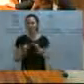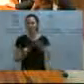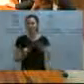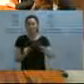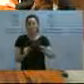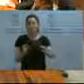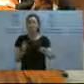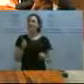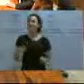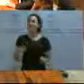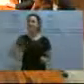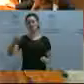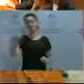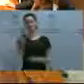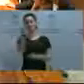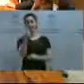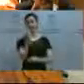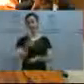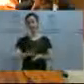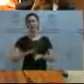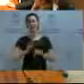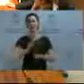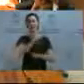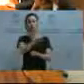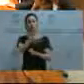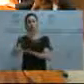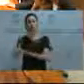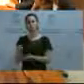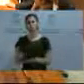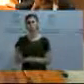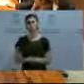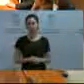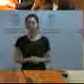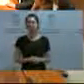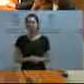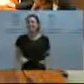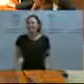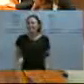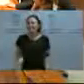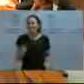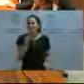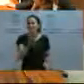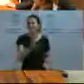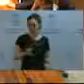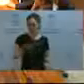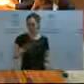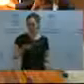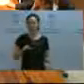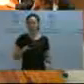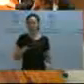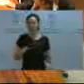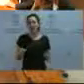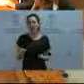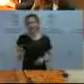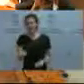los derechos y a las obligaciones de cada ciudadano. No puede ser que comunidades autónomas como Baleares,